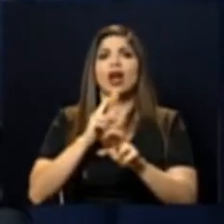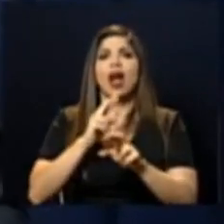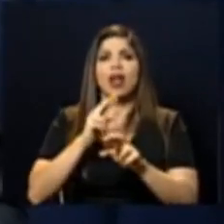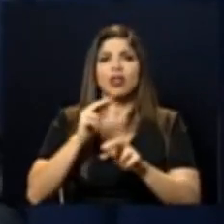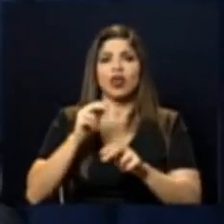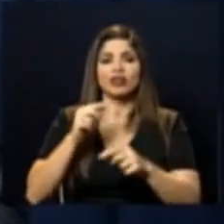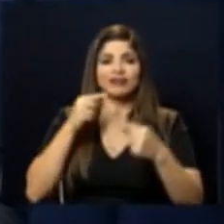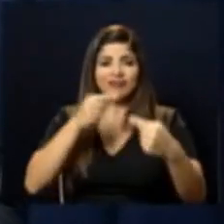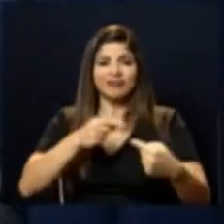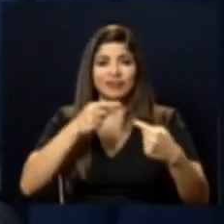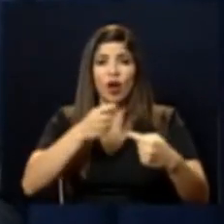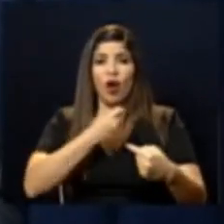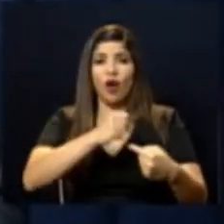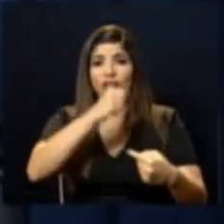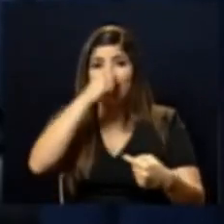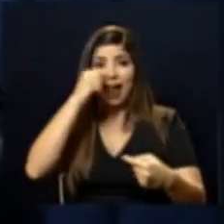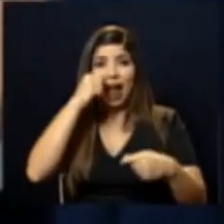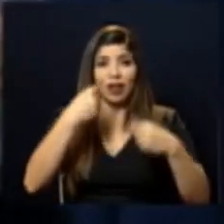narcotráfico.